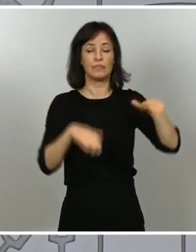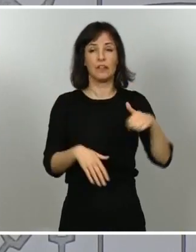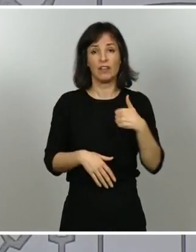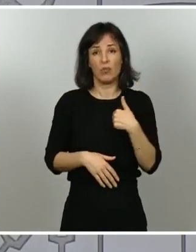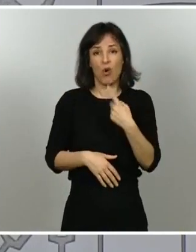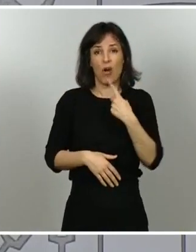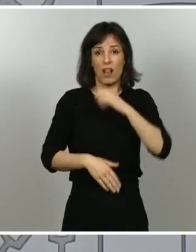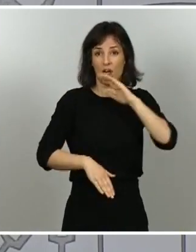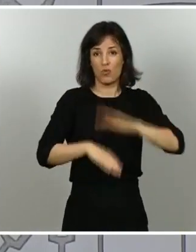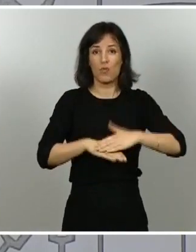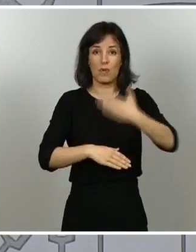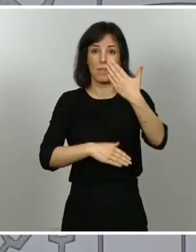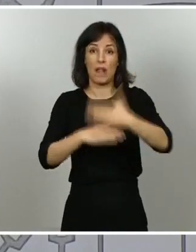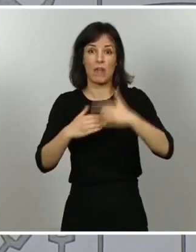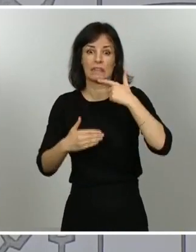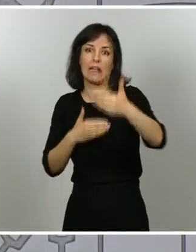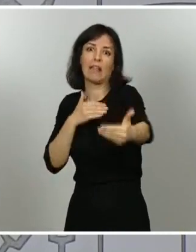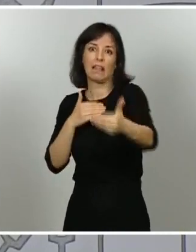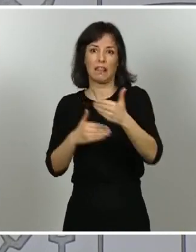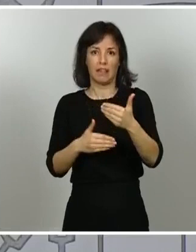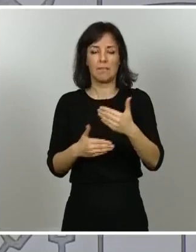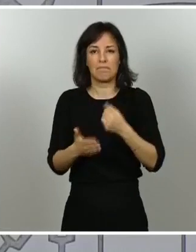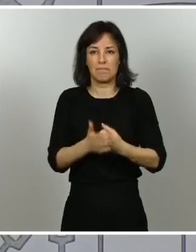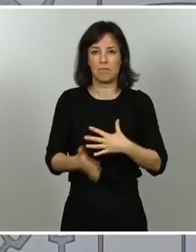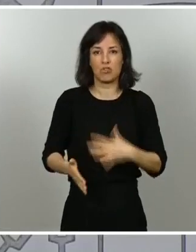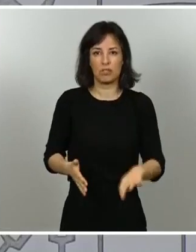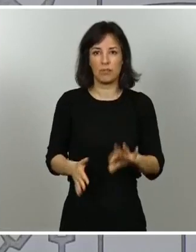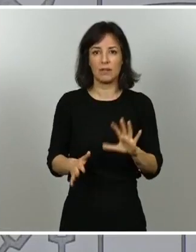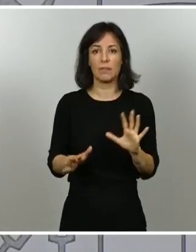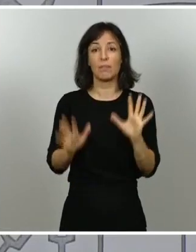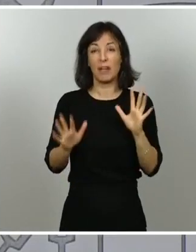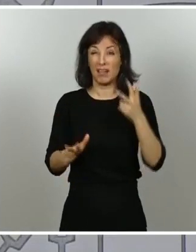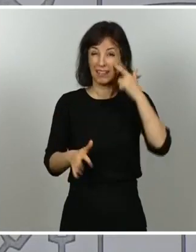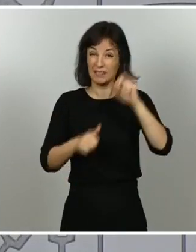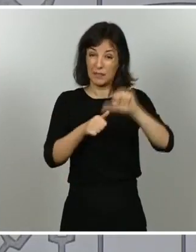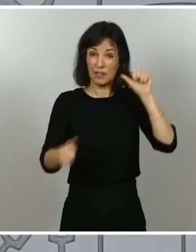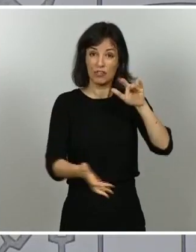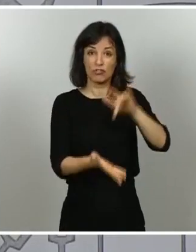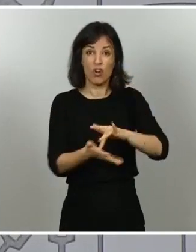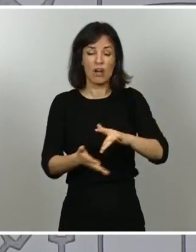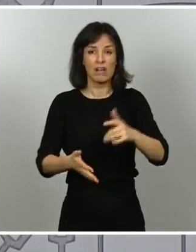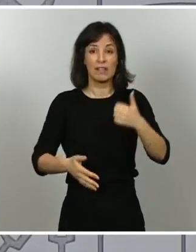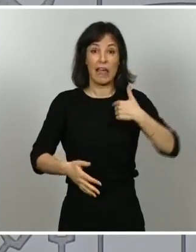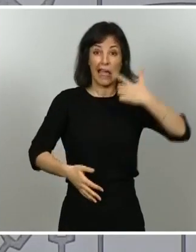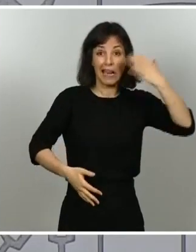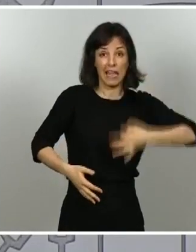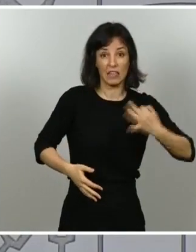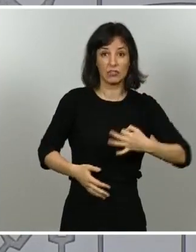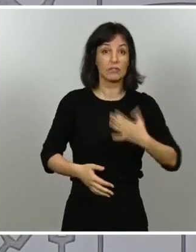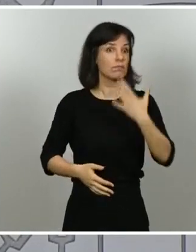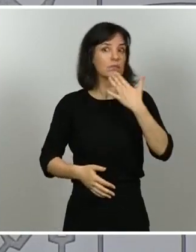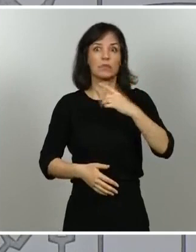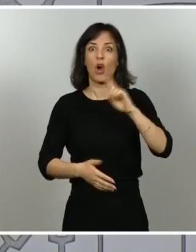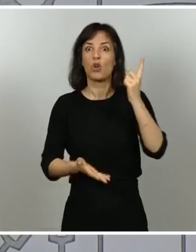incluso acortarlo lo más posible, pero con la experiencia que hemos vivido y con los riesgos a los que nos exponemos si se produce un nuevo repunte